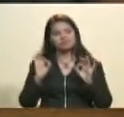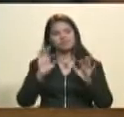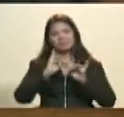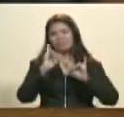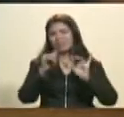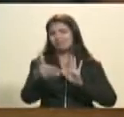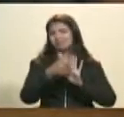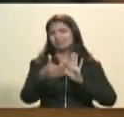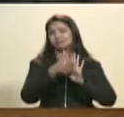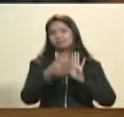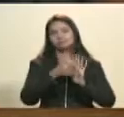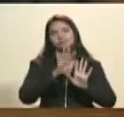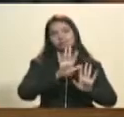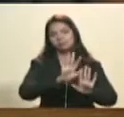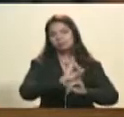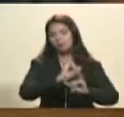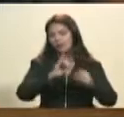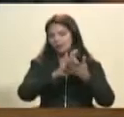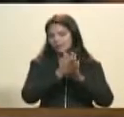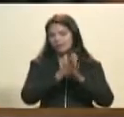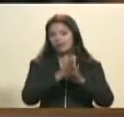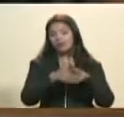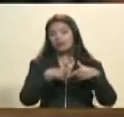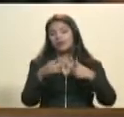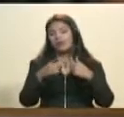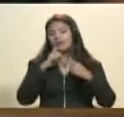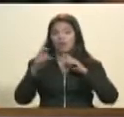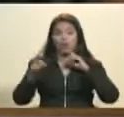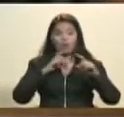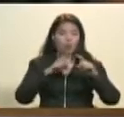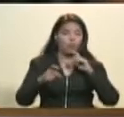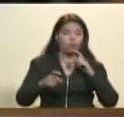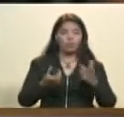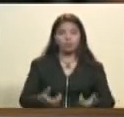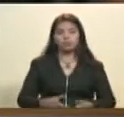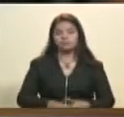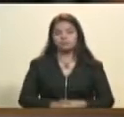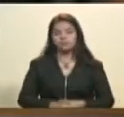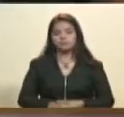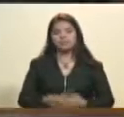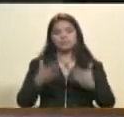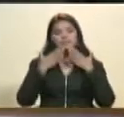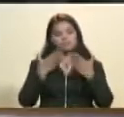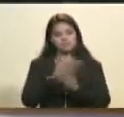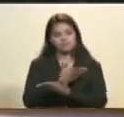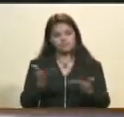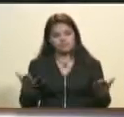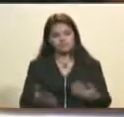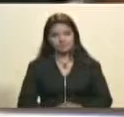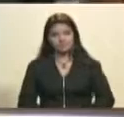acciones injerencistas provocando el odio y la hostilidad. Muchas gracias a todos.